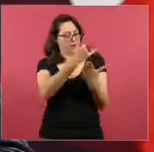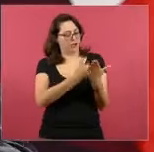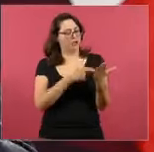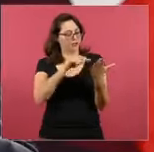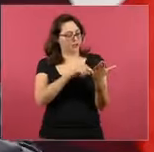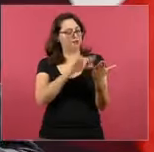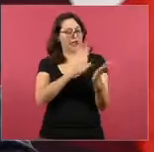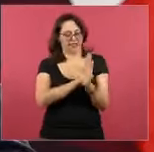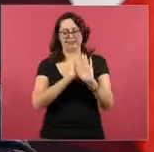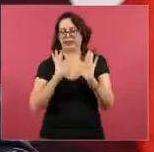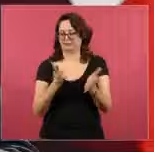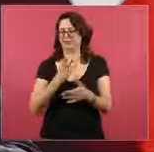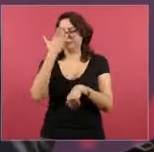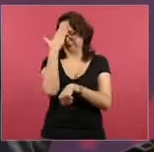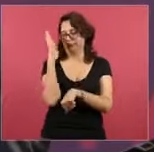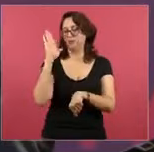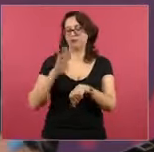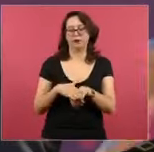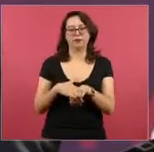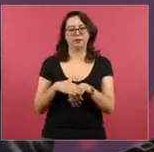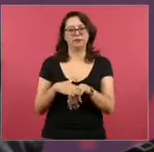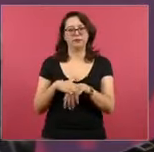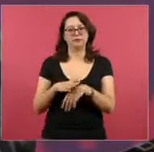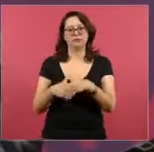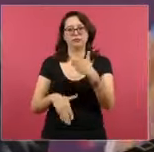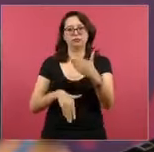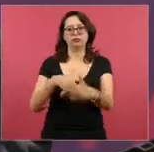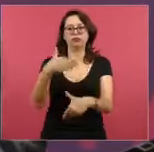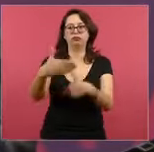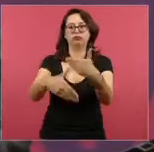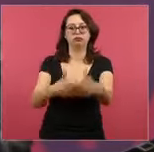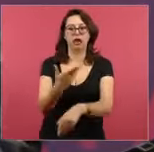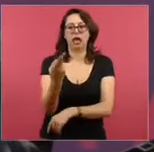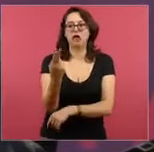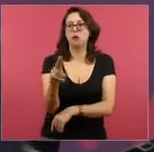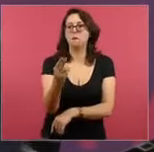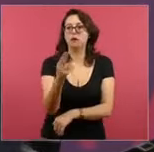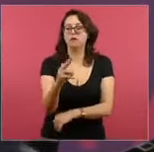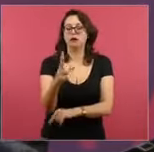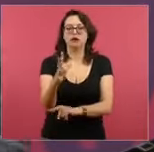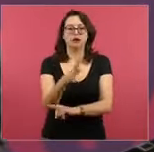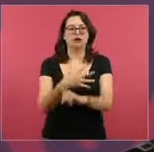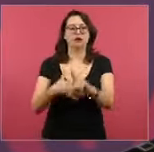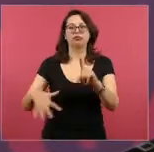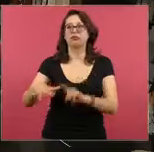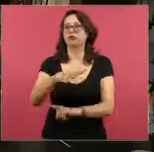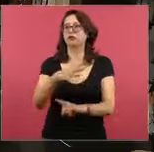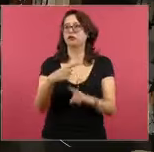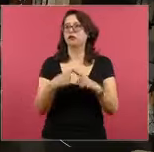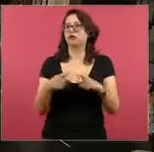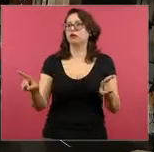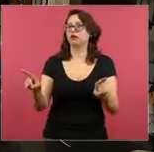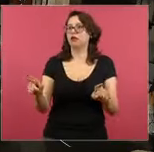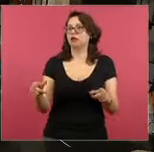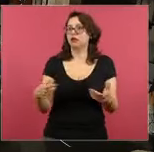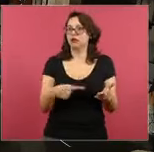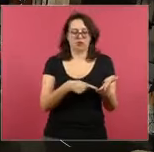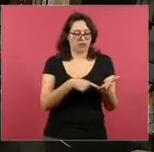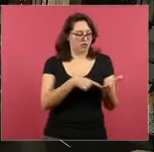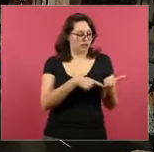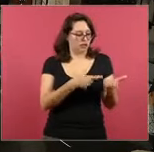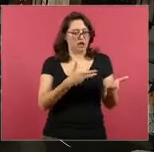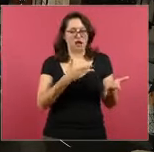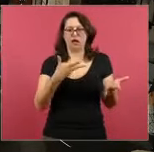pasando en mi región, en mi contexto, en mi colonia, en mi país. O sea, cuando pensamos el